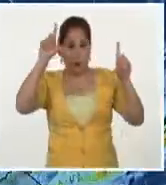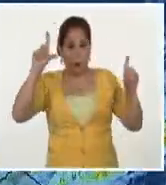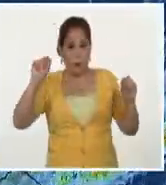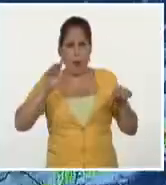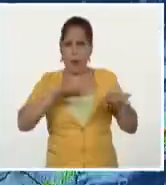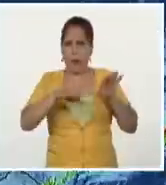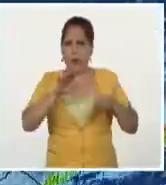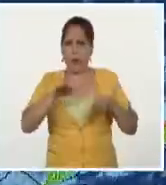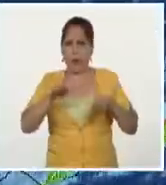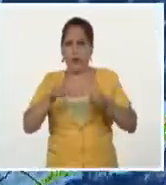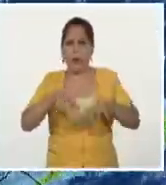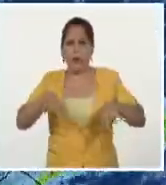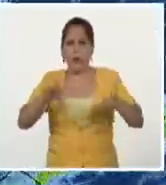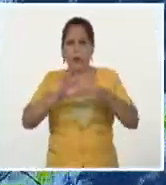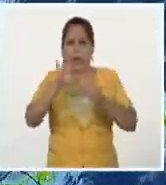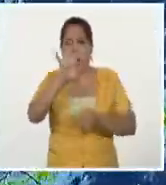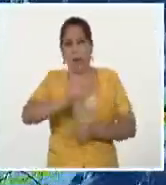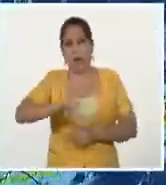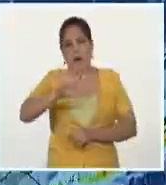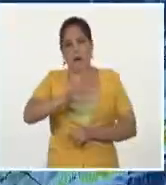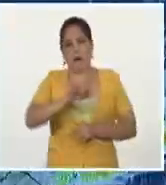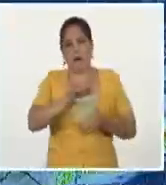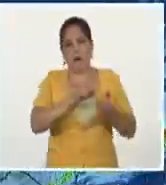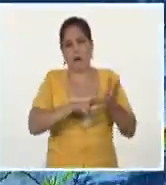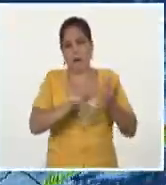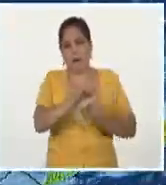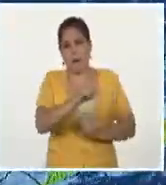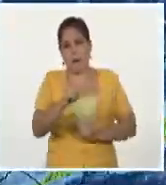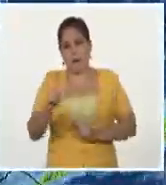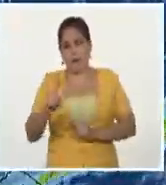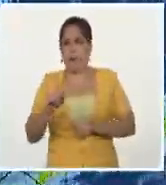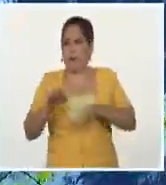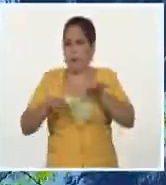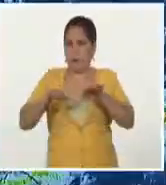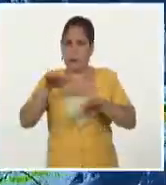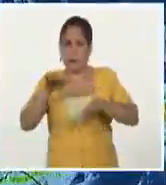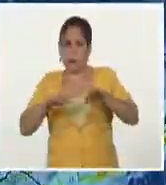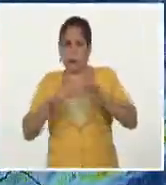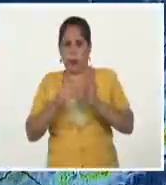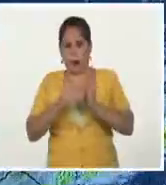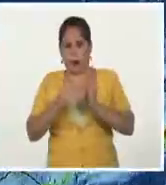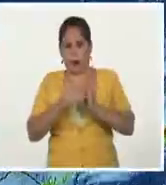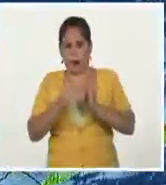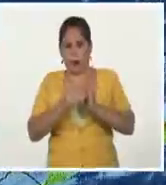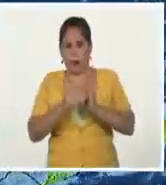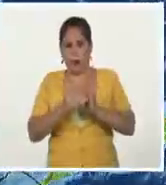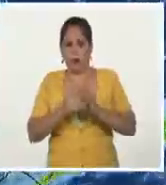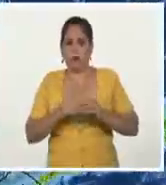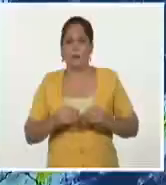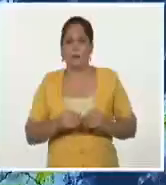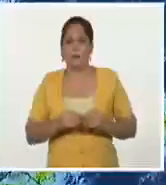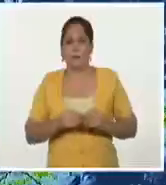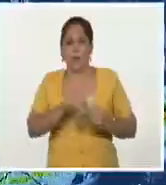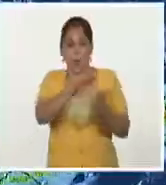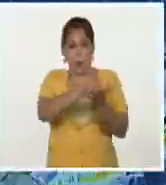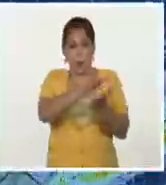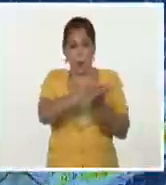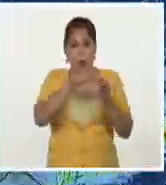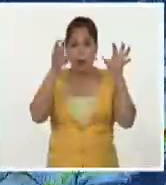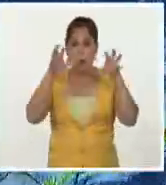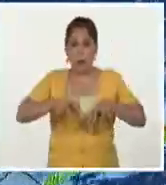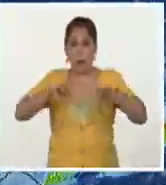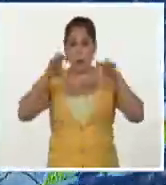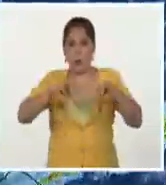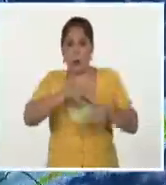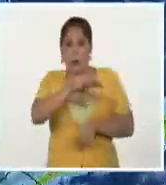físicos geográficas de los territorios y también por la propia inestabilidad vespertina en las últimas horas el acumulado más significativo tuvo lugar